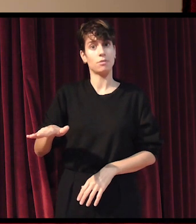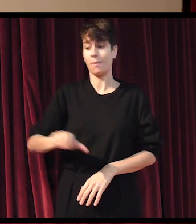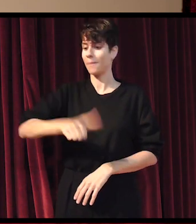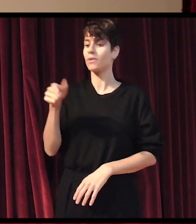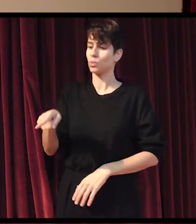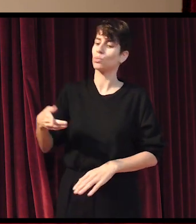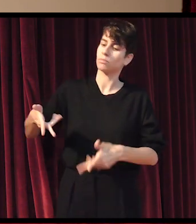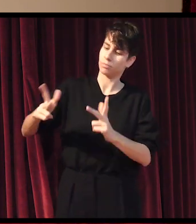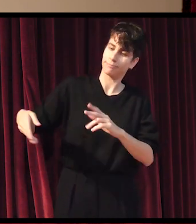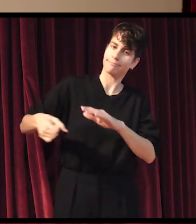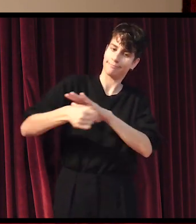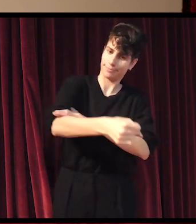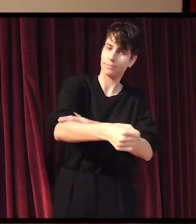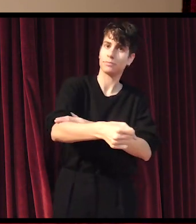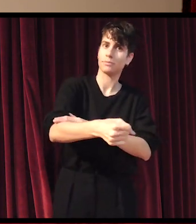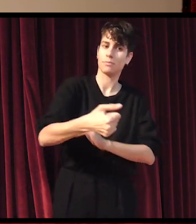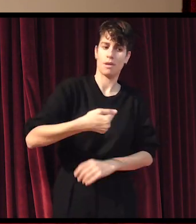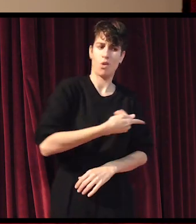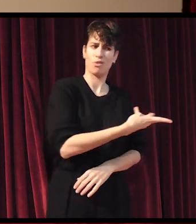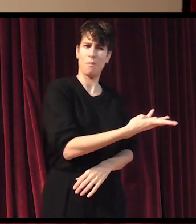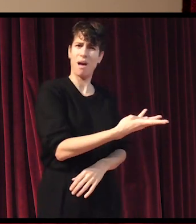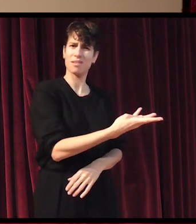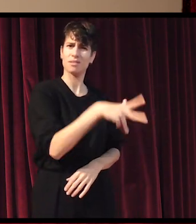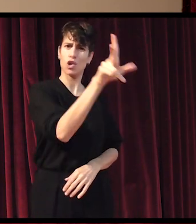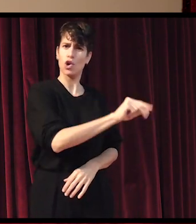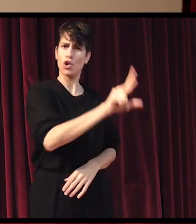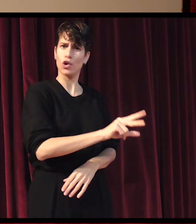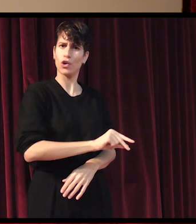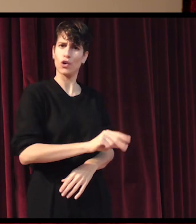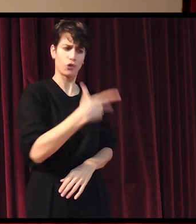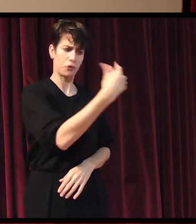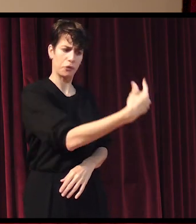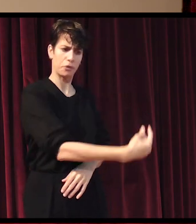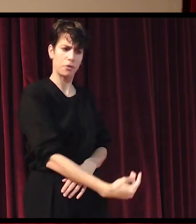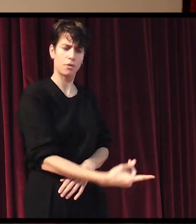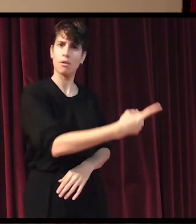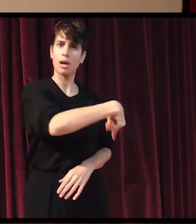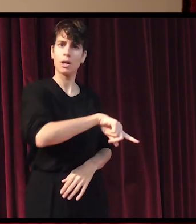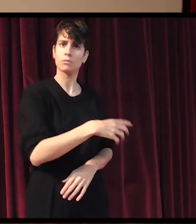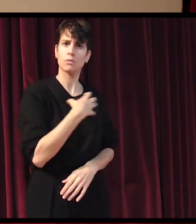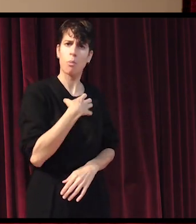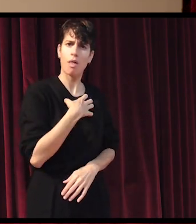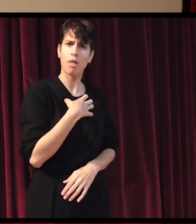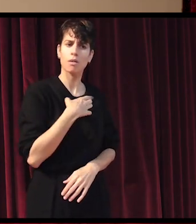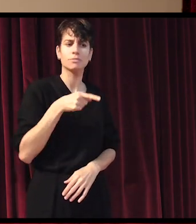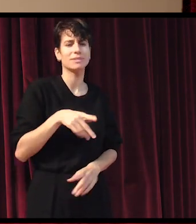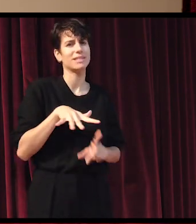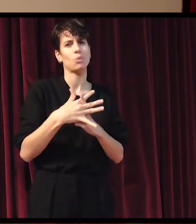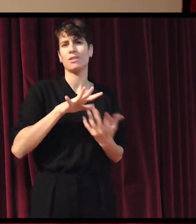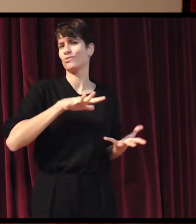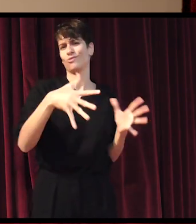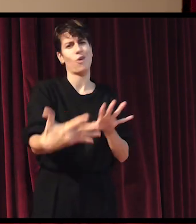hecho de que mi hijo pudiera jugar y el resto de los chicos y chicas que se encuentran en la misma situación no lo pudieran hacer, no cambiaría,